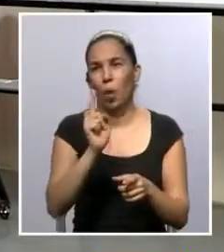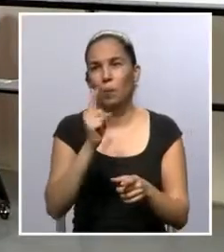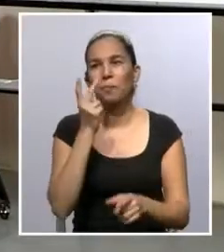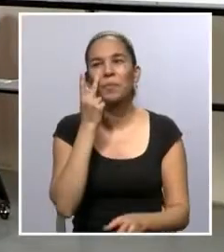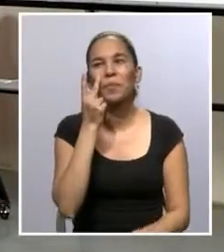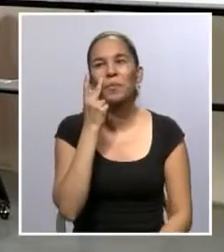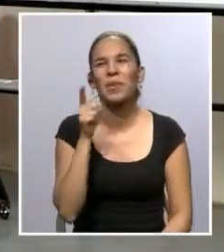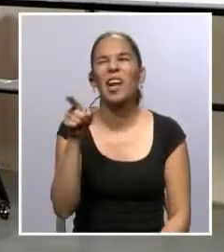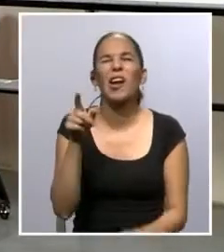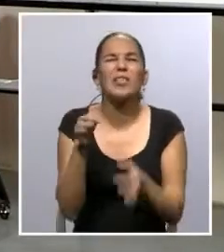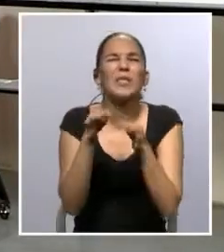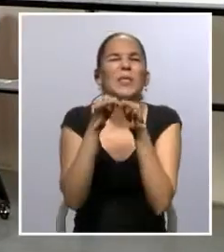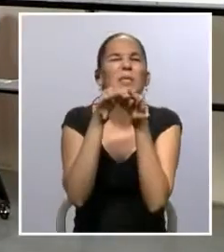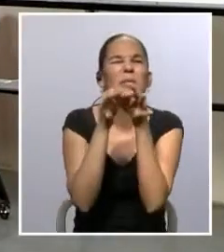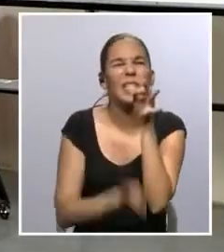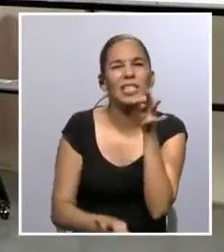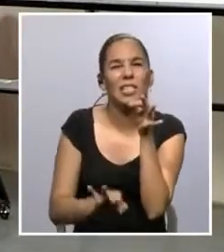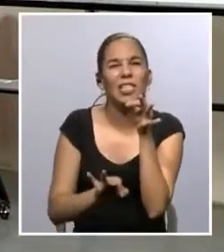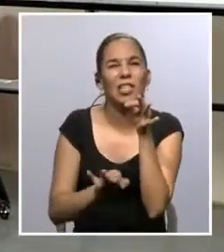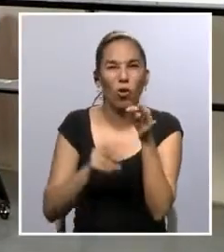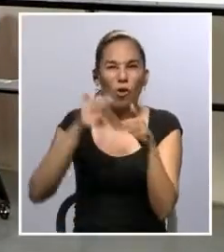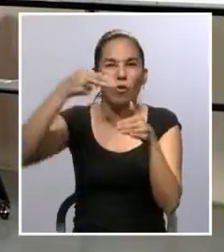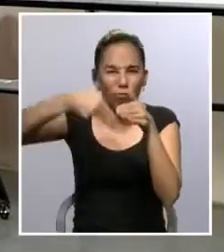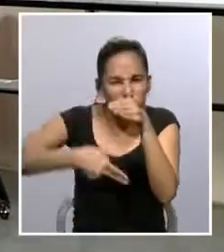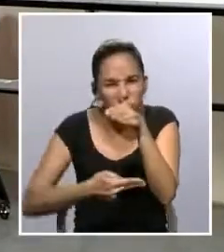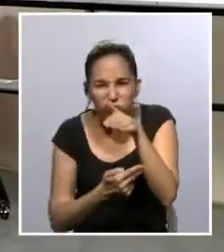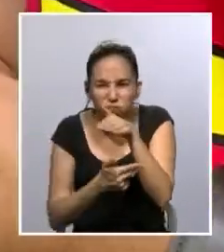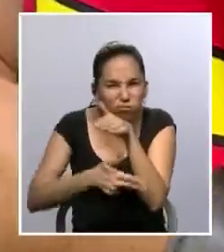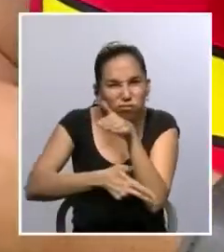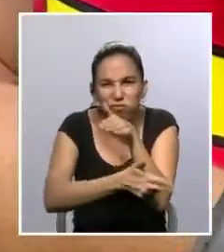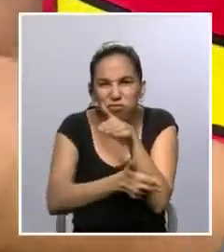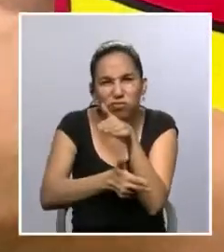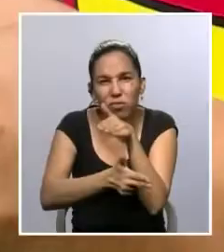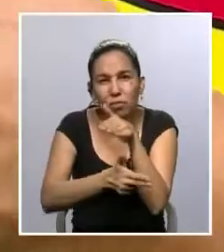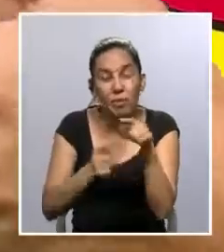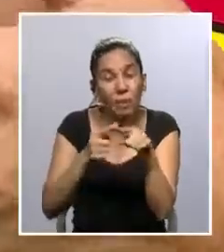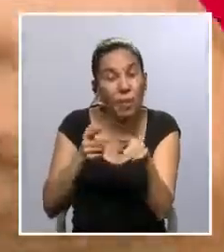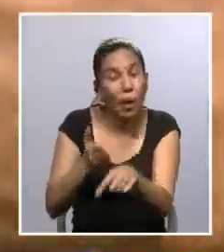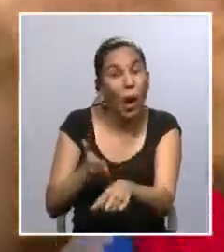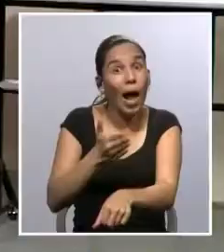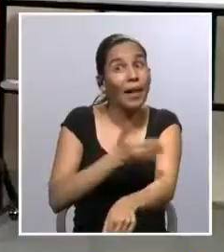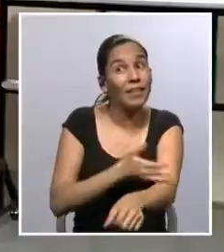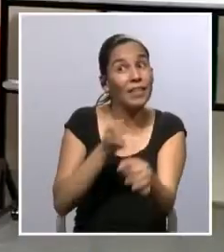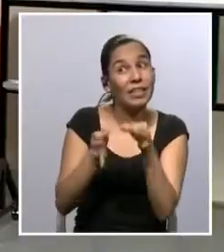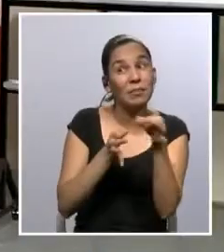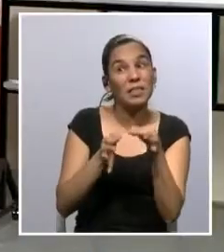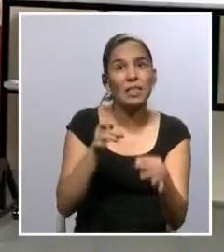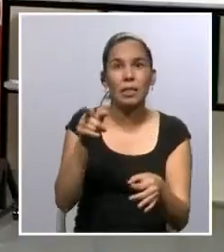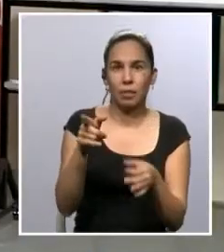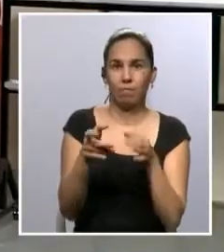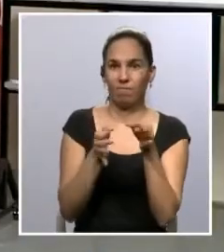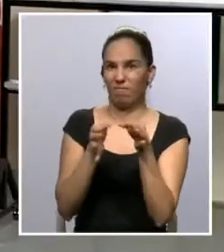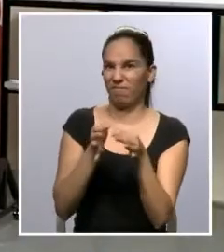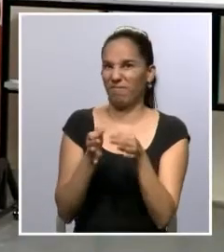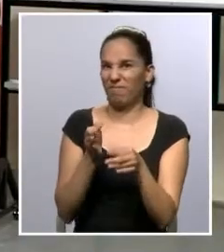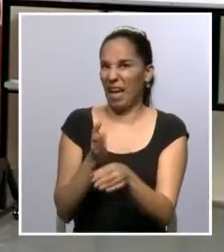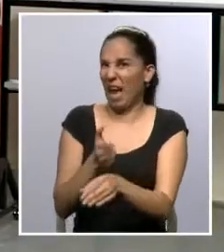modelo muy sencillo de un submarino. Pero antes de explicar cómo funciona este